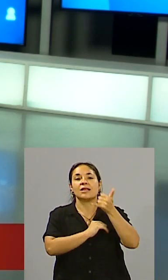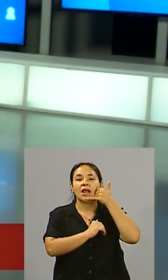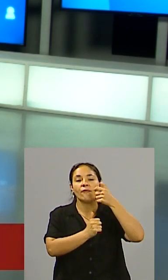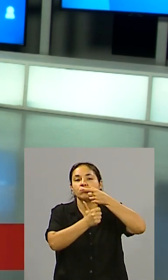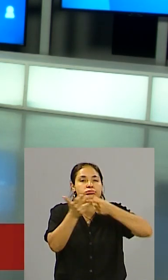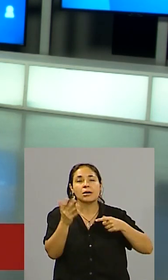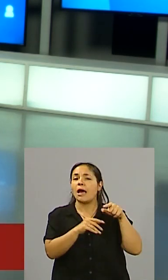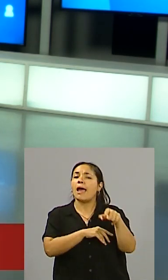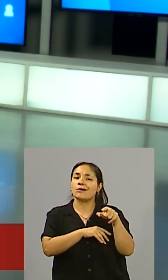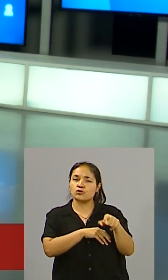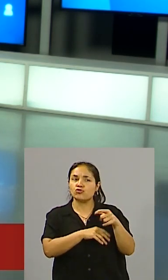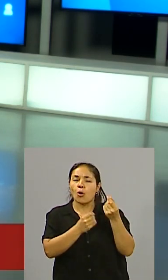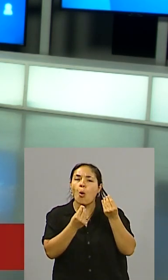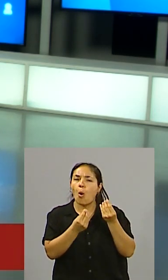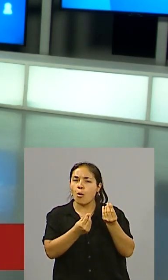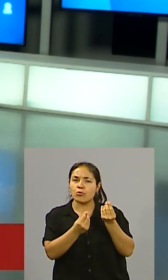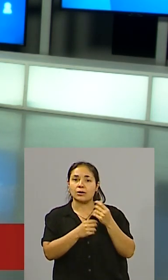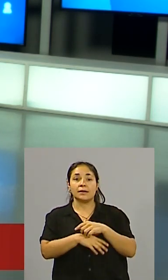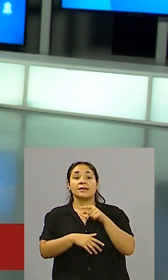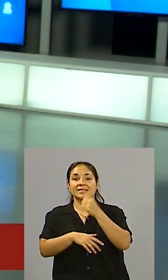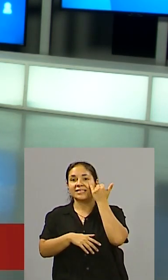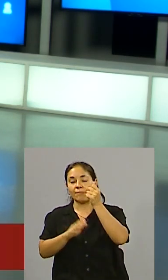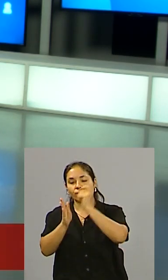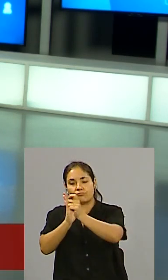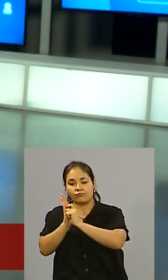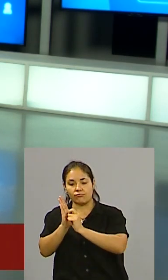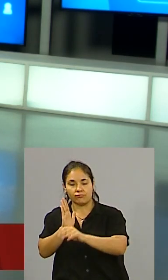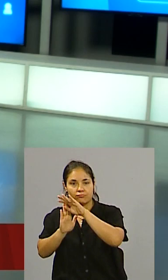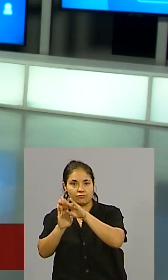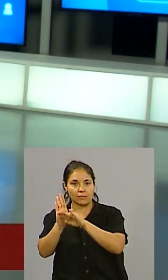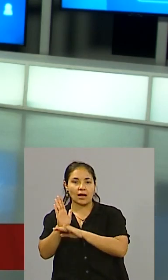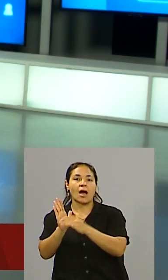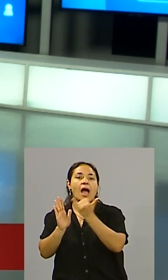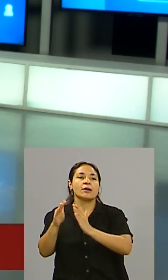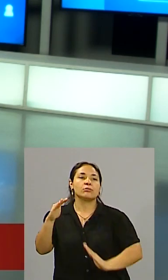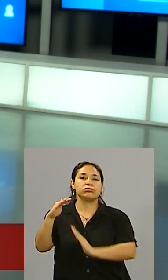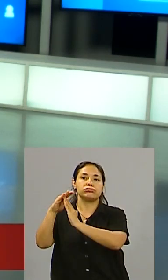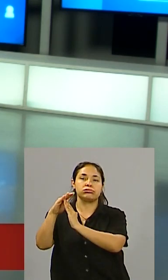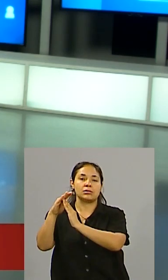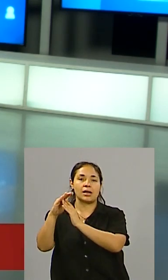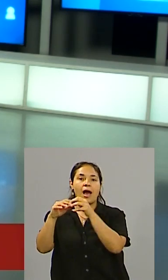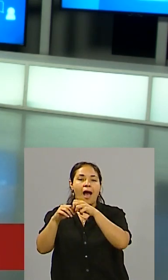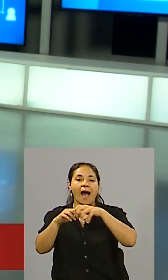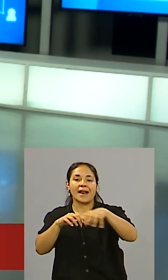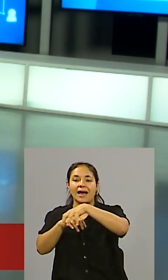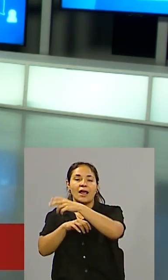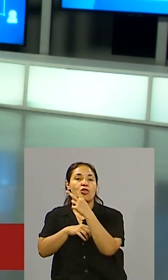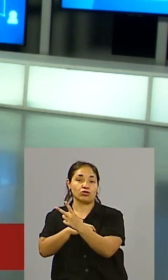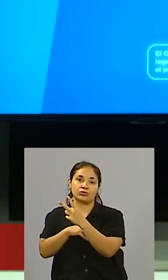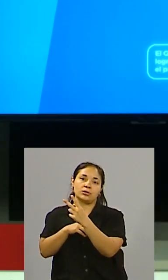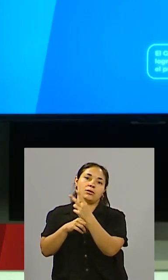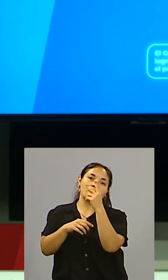lo tenemos además escrito que tiene que ser así y tenemos una cabeza ¿no? que contiene las dos áreas. Eso también ayuda,